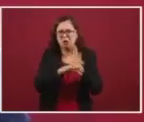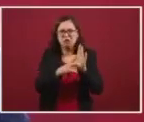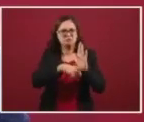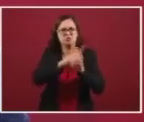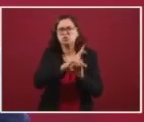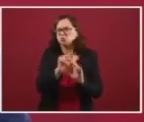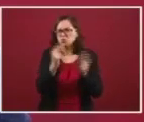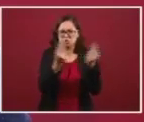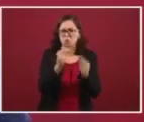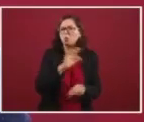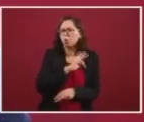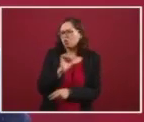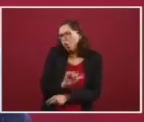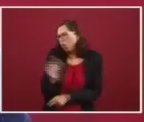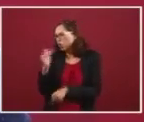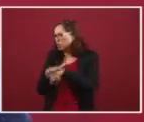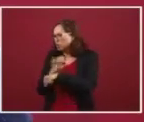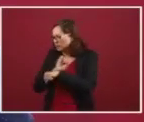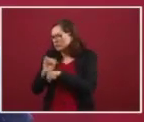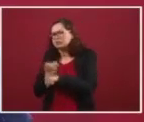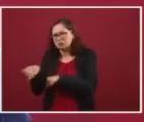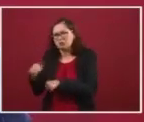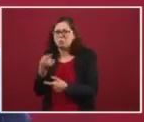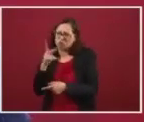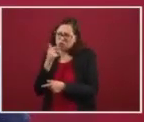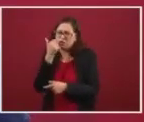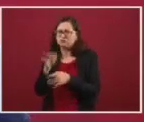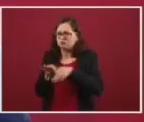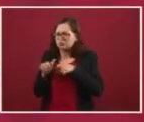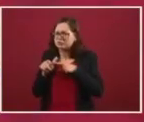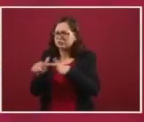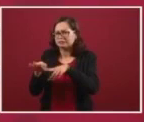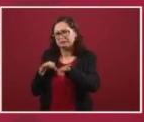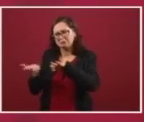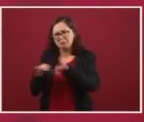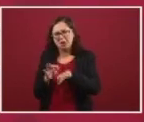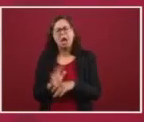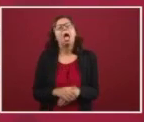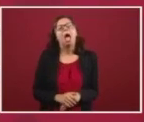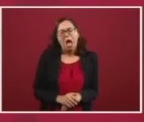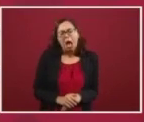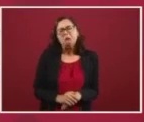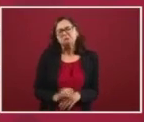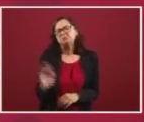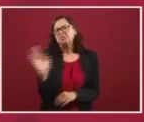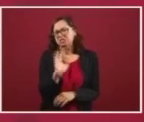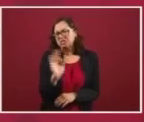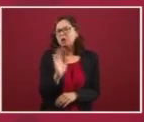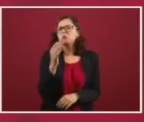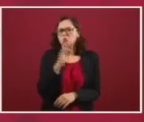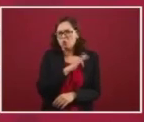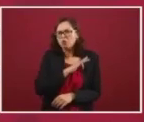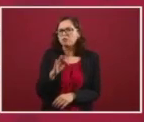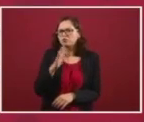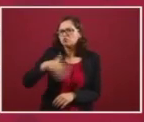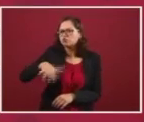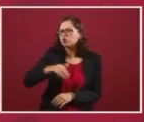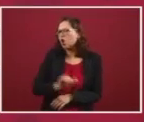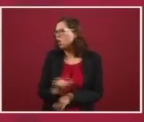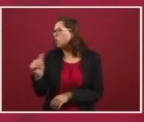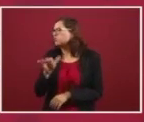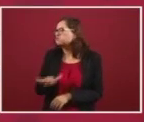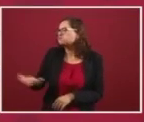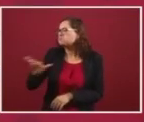diálogo de tal manera de llegar a un acuerdo y si ellas no la piden, pues darles en otra zona de menor valor, porque ellos también, como no es